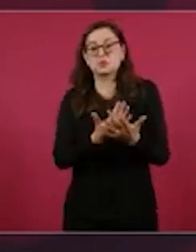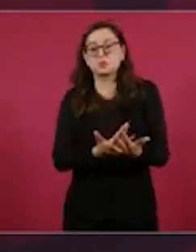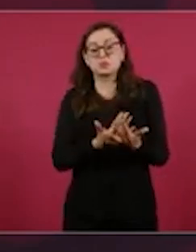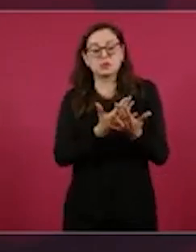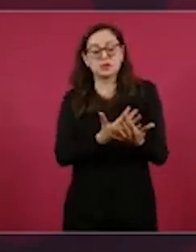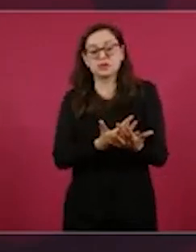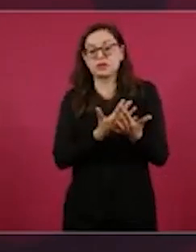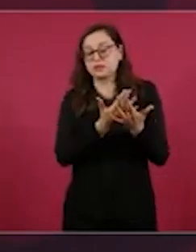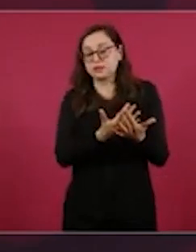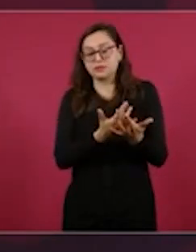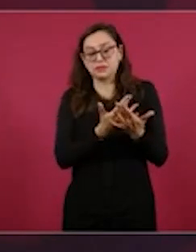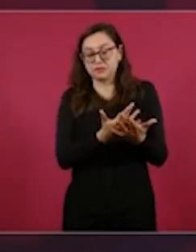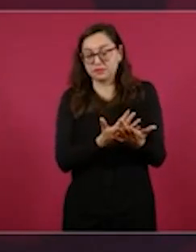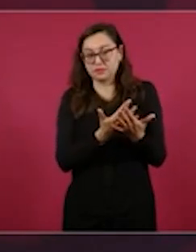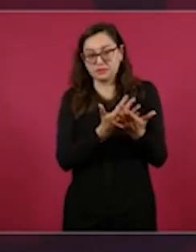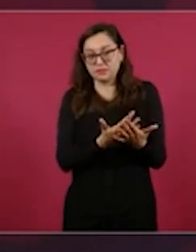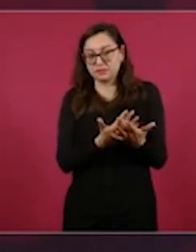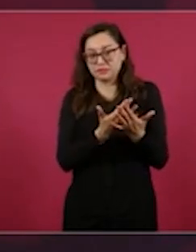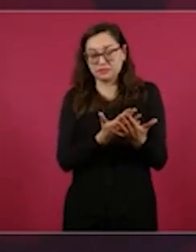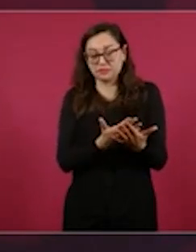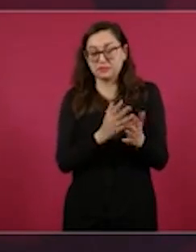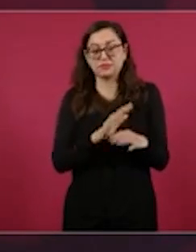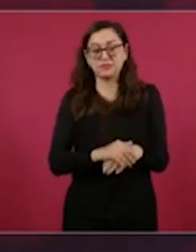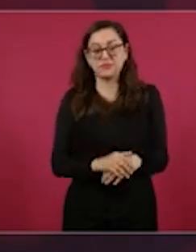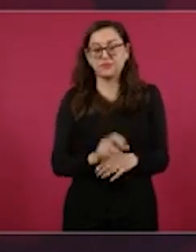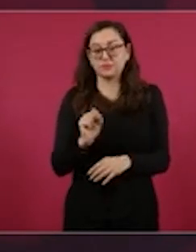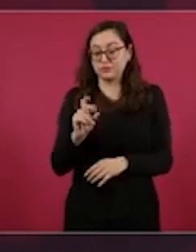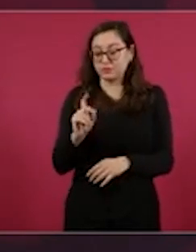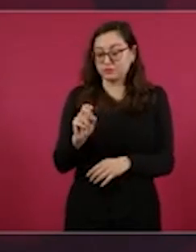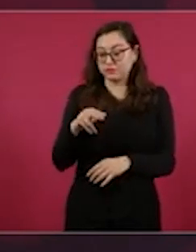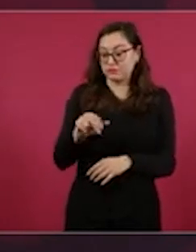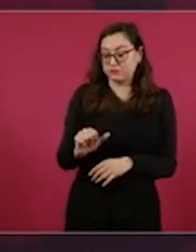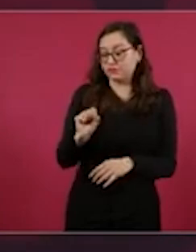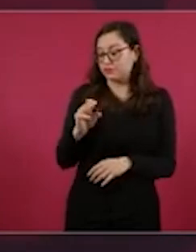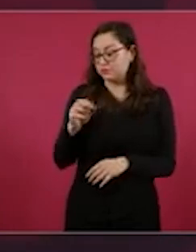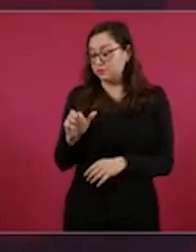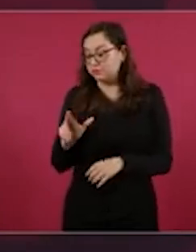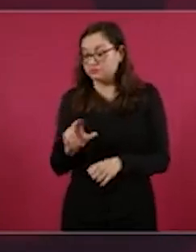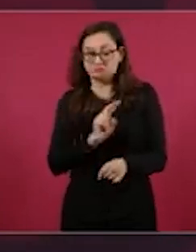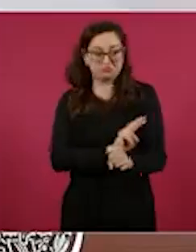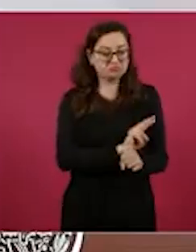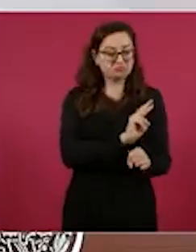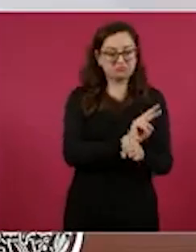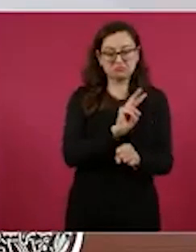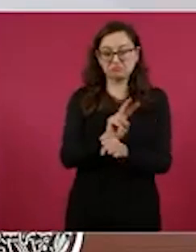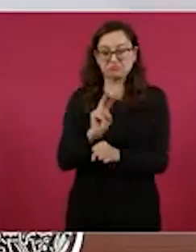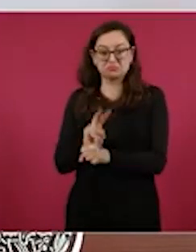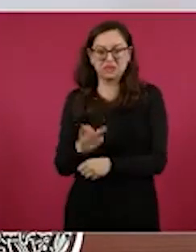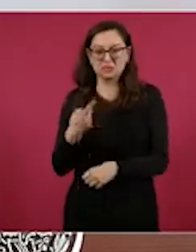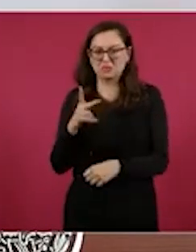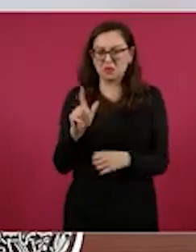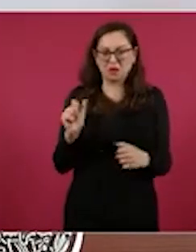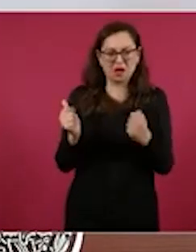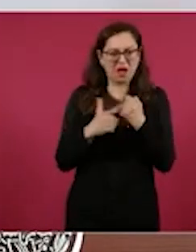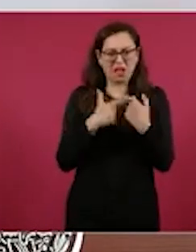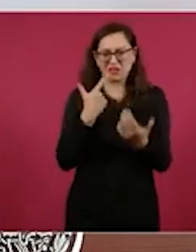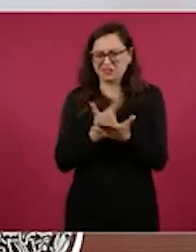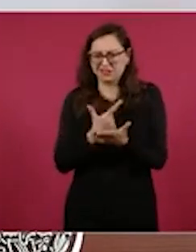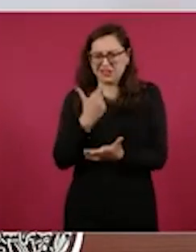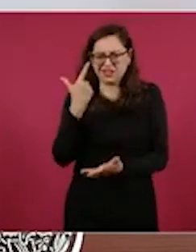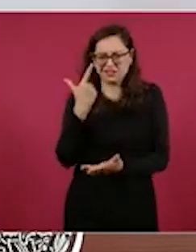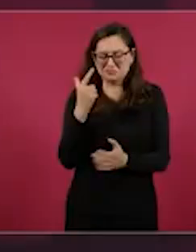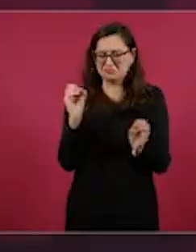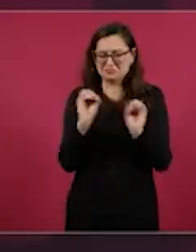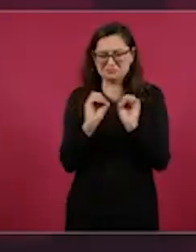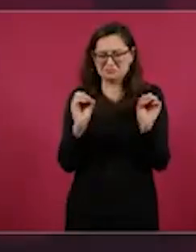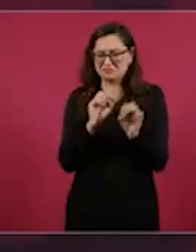están pendientes las Fuerzas Armadas, pero no hay nada, nada,